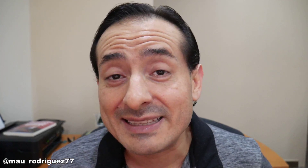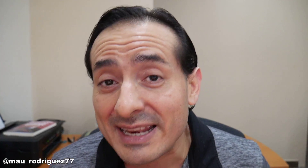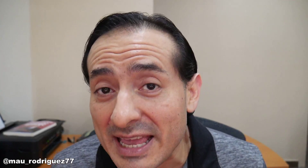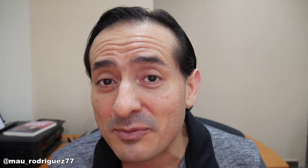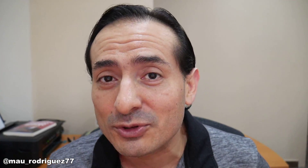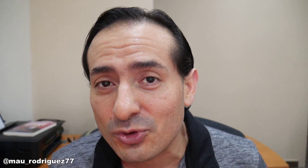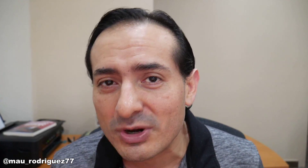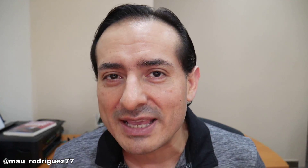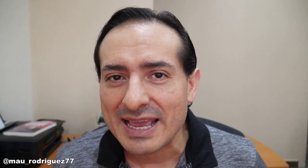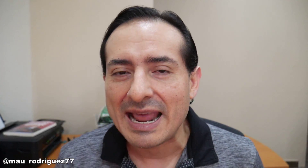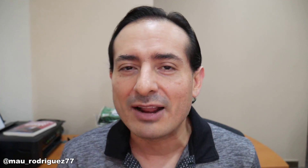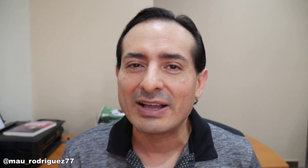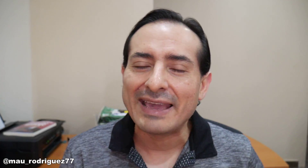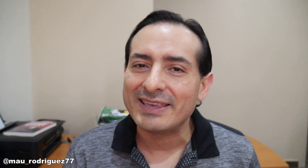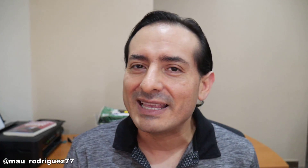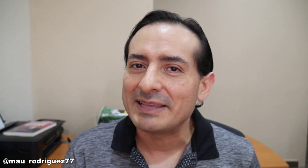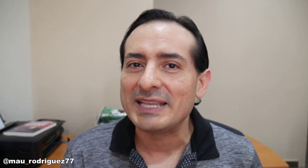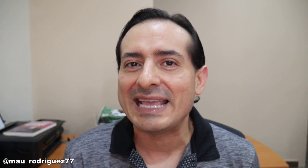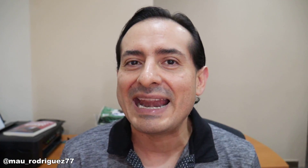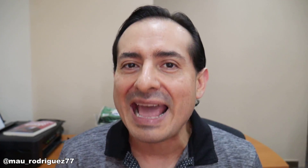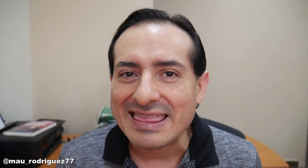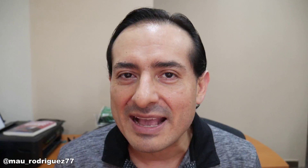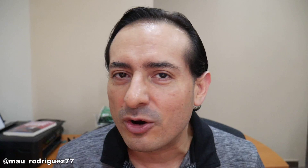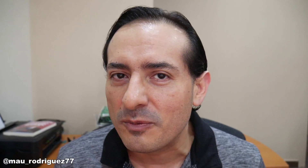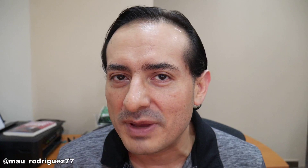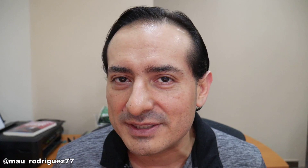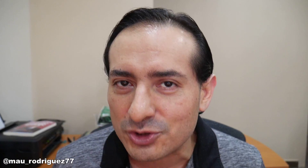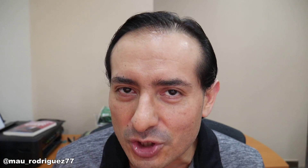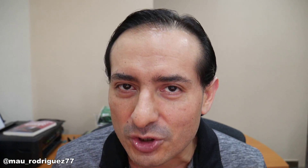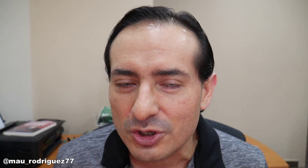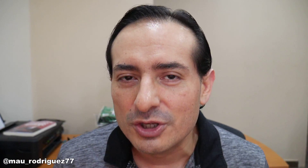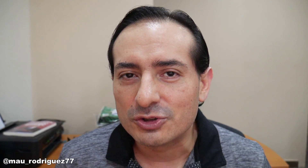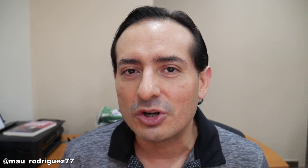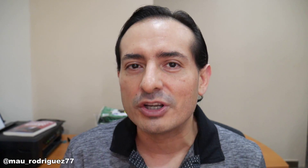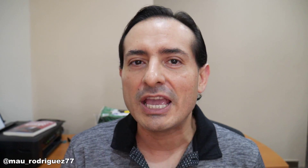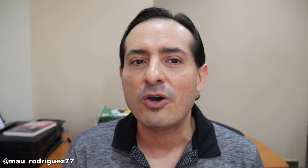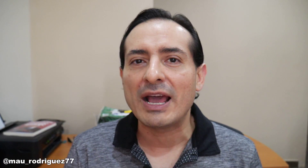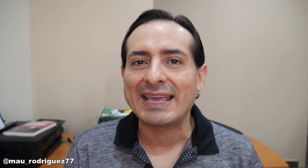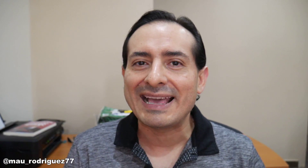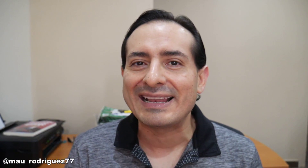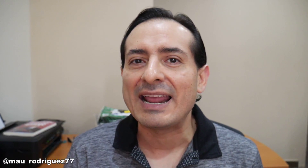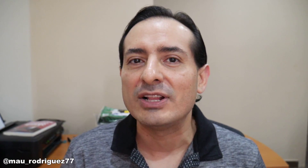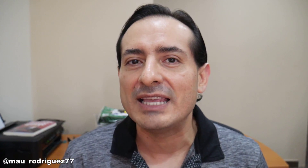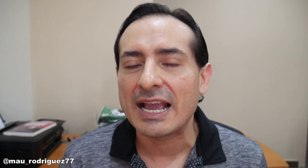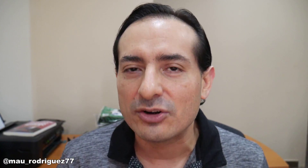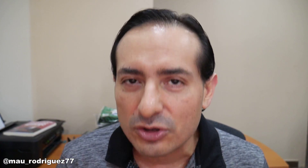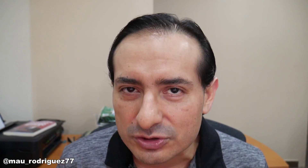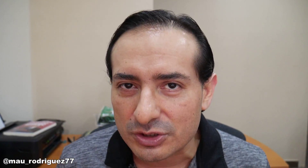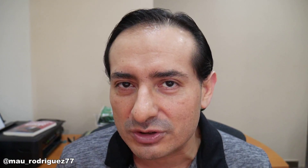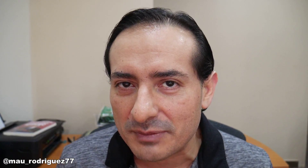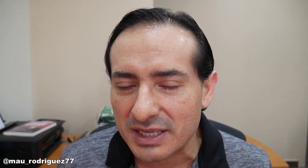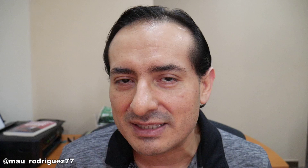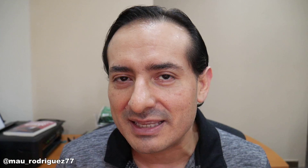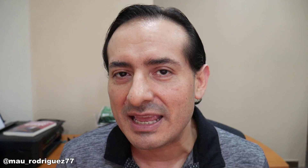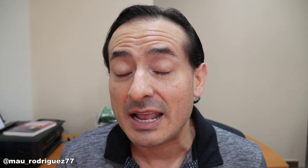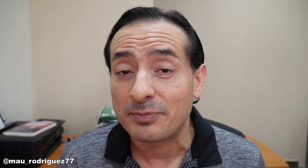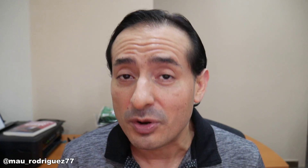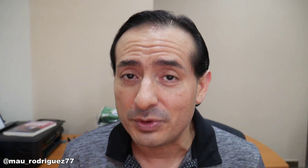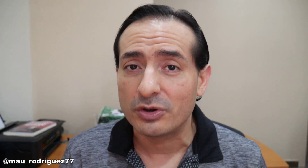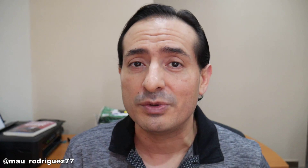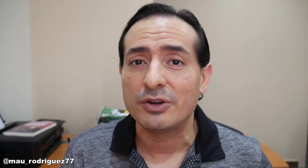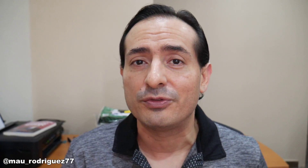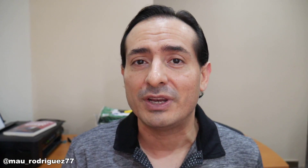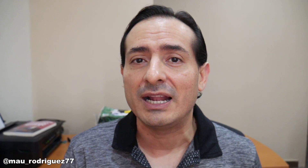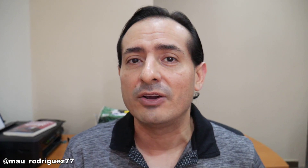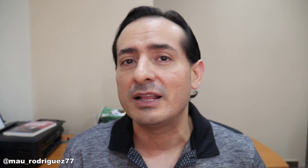y teníamos luna llena, algo que evidentemente a nadie convenció, solo que ahora queda claro el diagnóstico también que tiene el